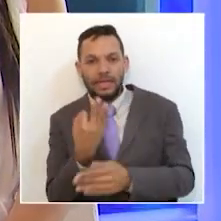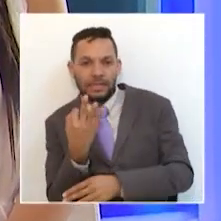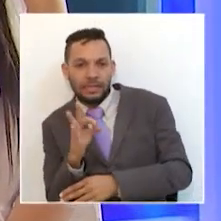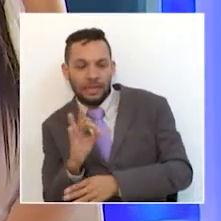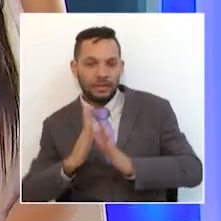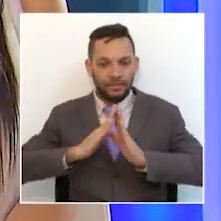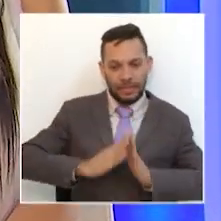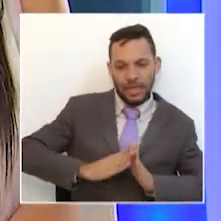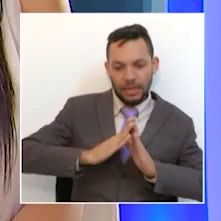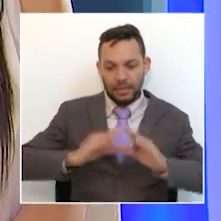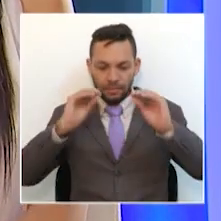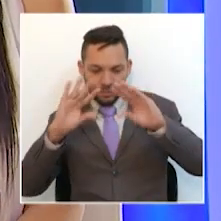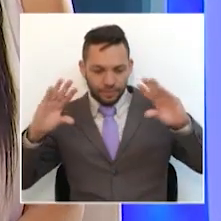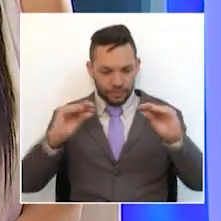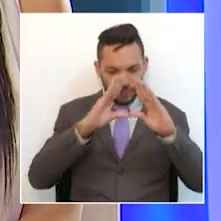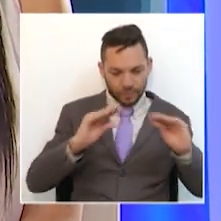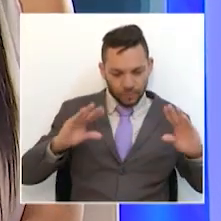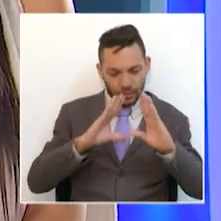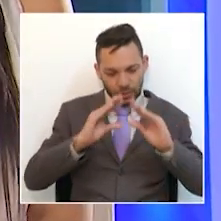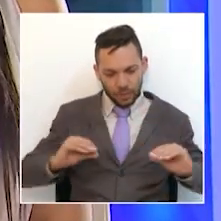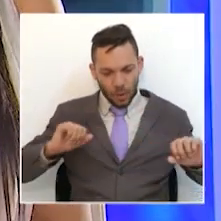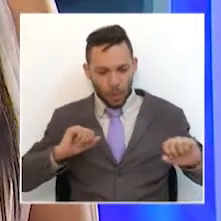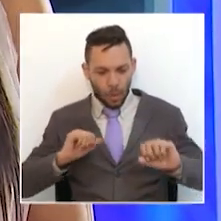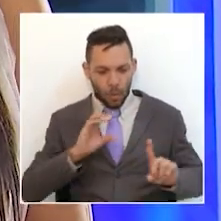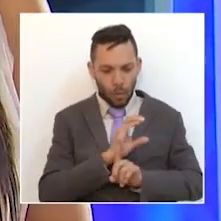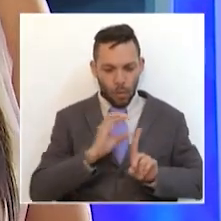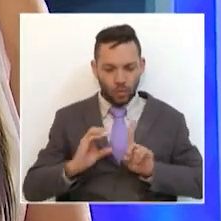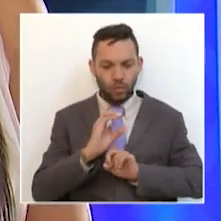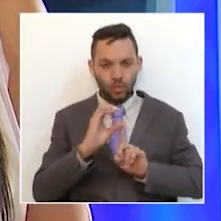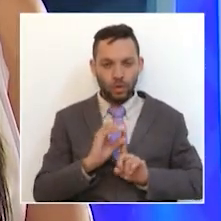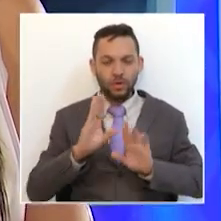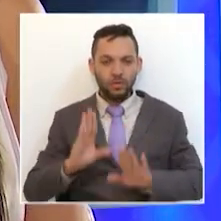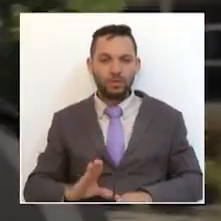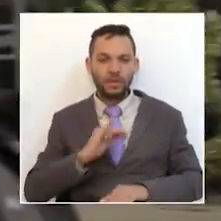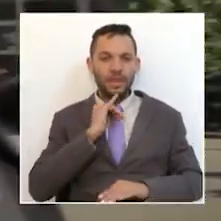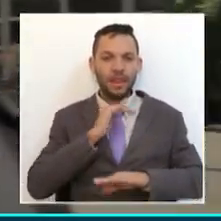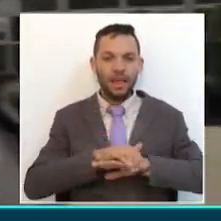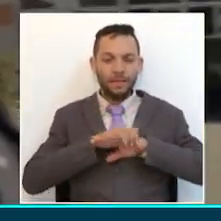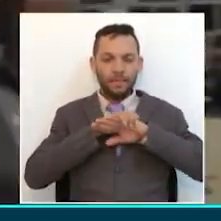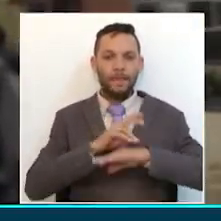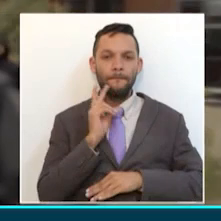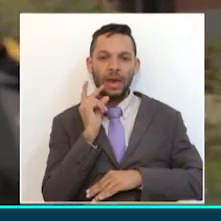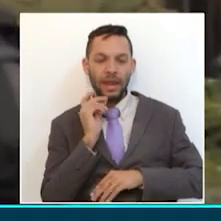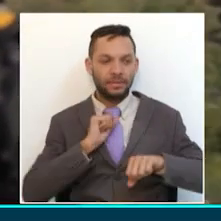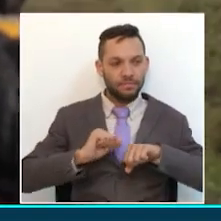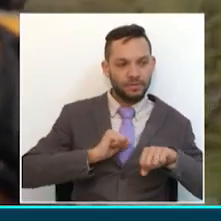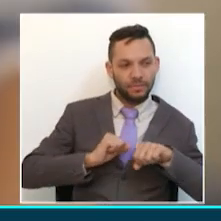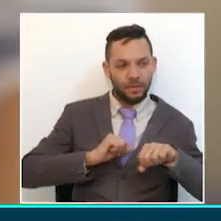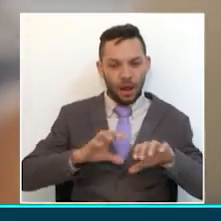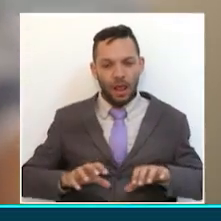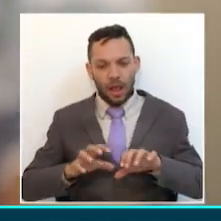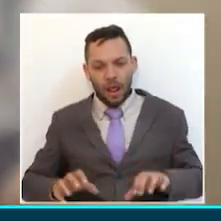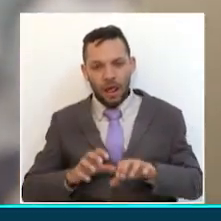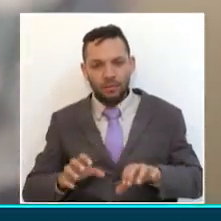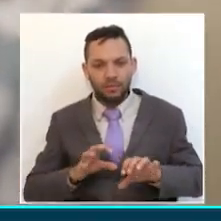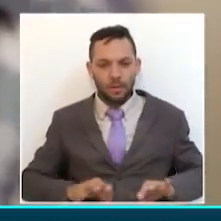de diversas actividades culturales en el Centro Colombo Americano de Pereira. Las vacaciones recreativas también son un